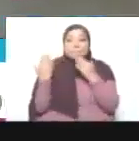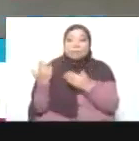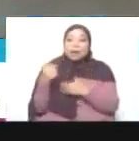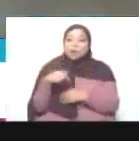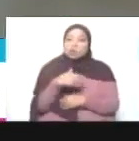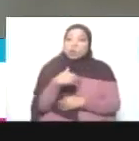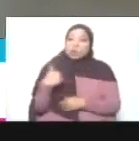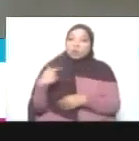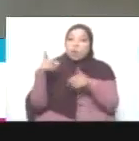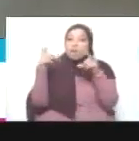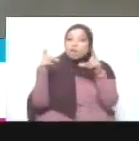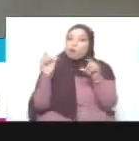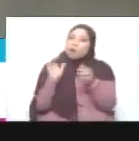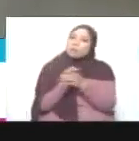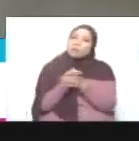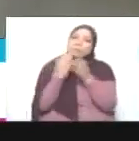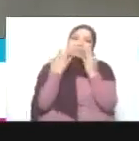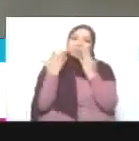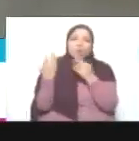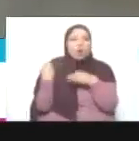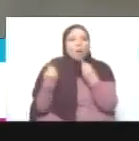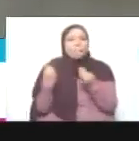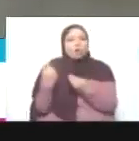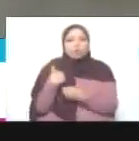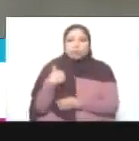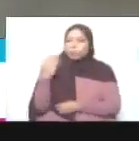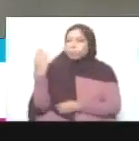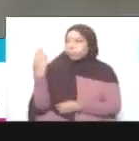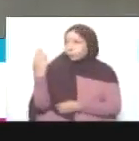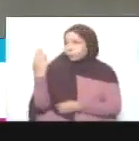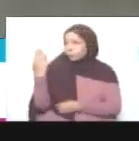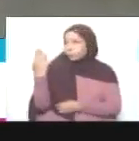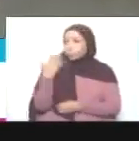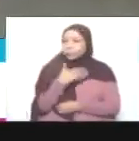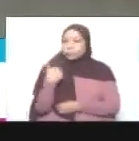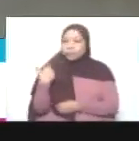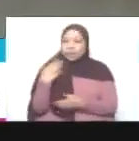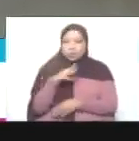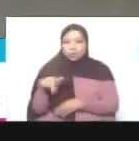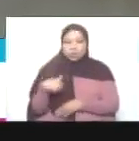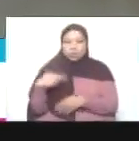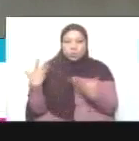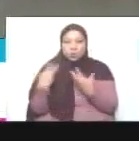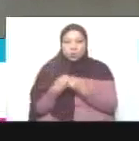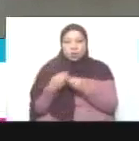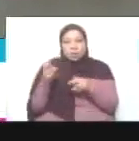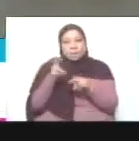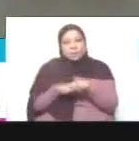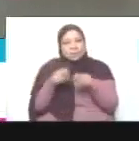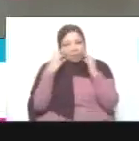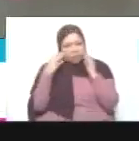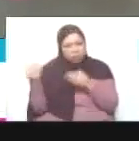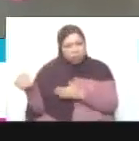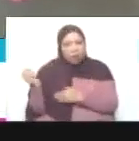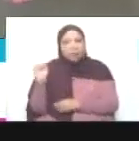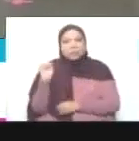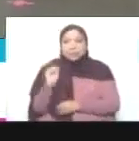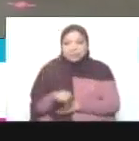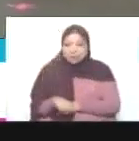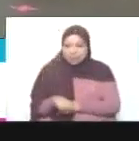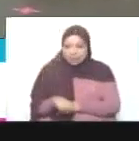quiero es tomar una foto con ellos, ¿vale? ¿Cómo hago? Y con ustedes. ¿Ah? ¿Me siento ahí al lado de ustedes?